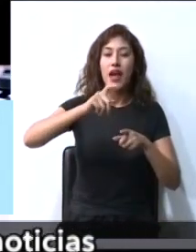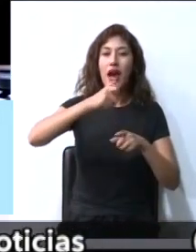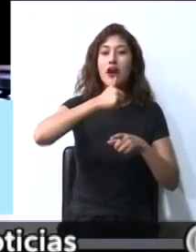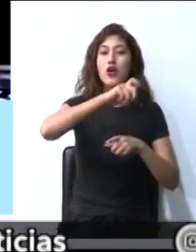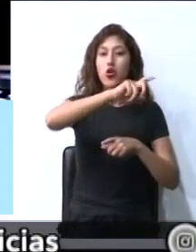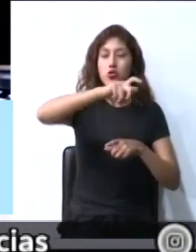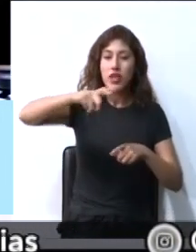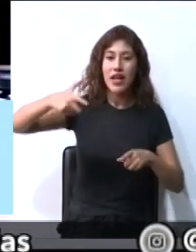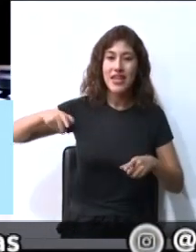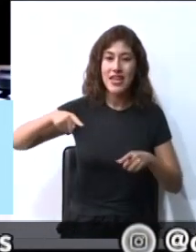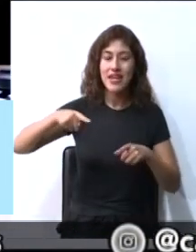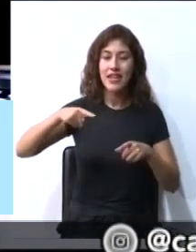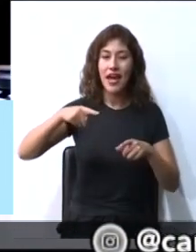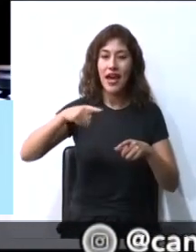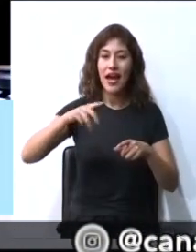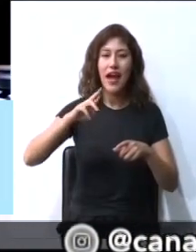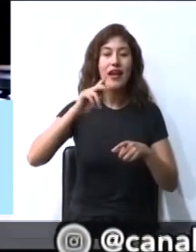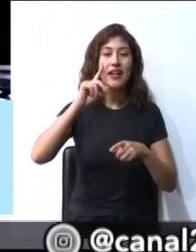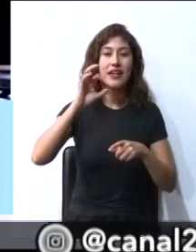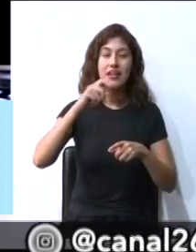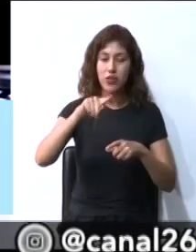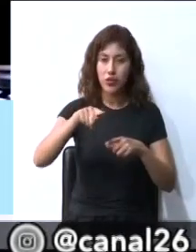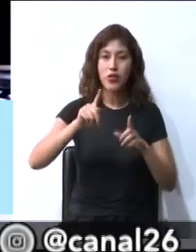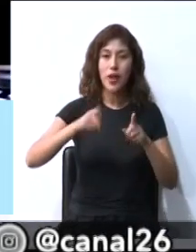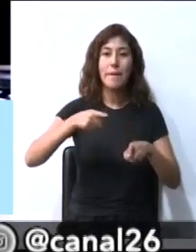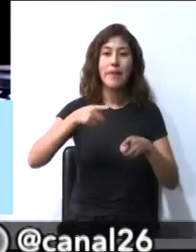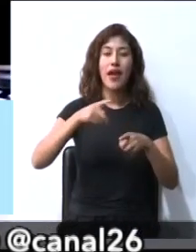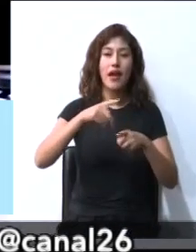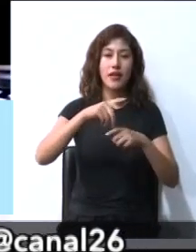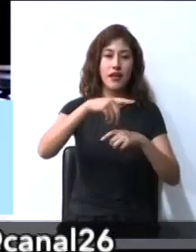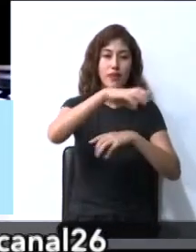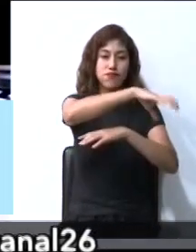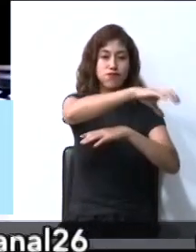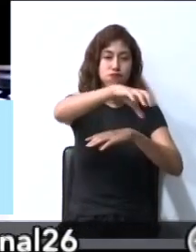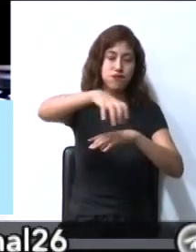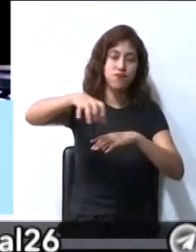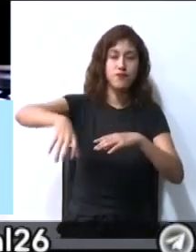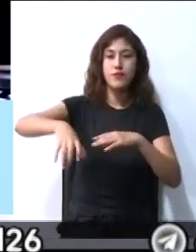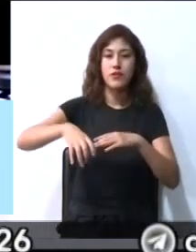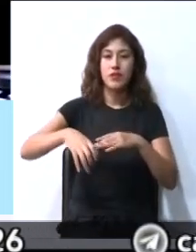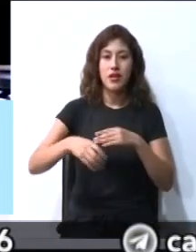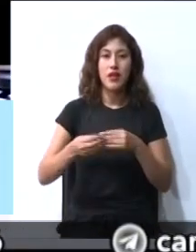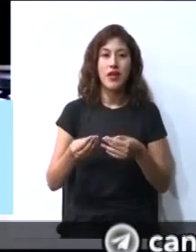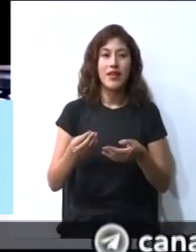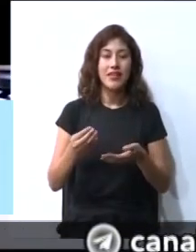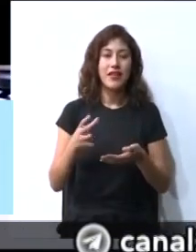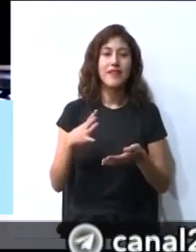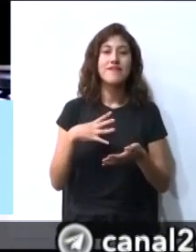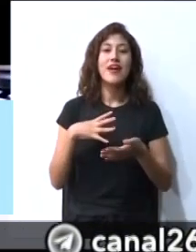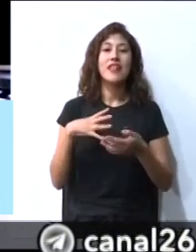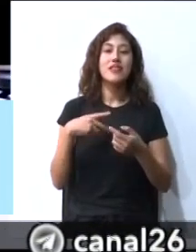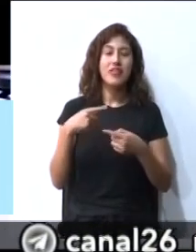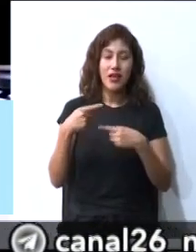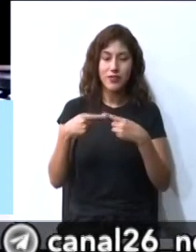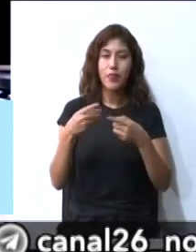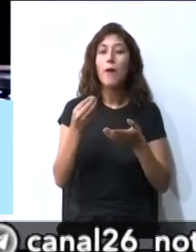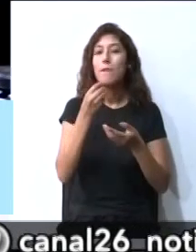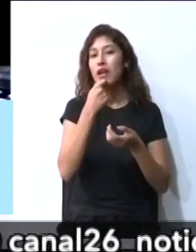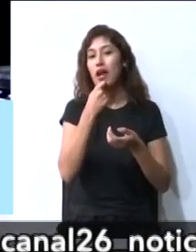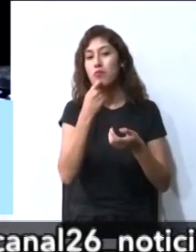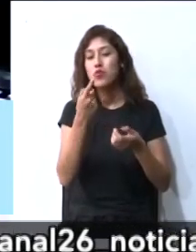al río. Y en el largo plazo dejamos planificadas muchas otras grandes obras, como el del viaducto